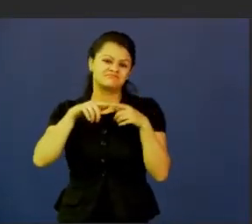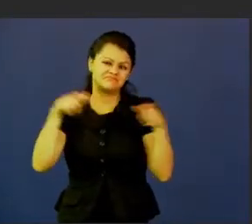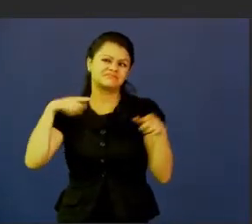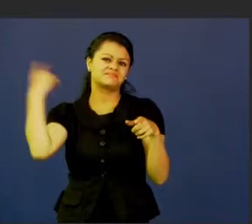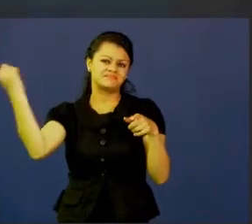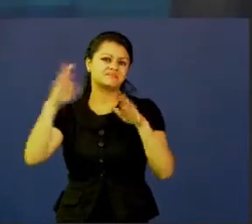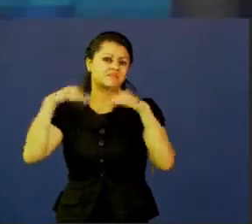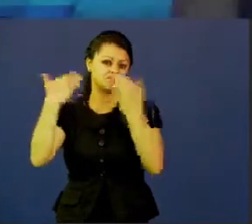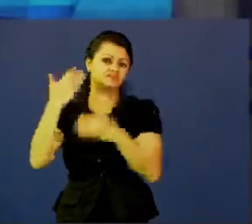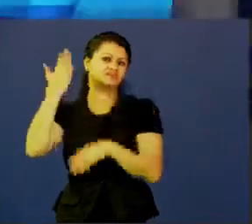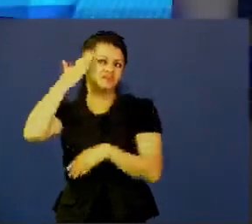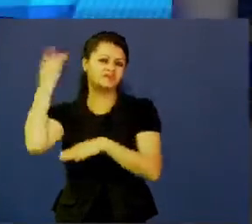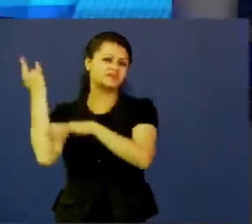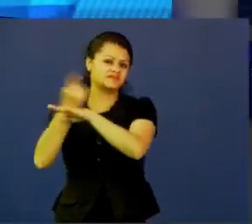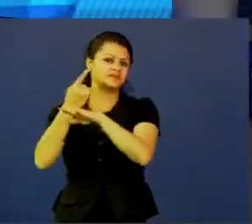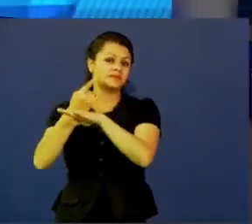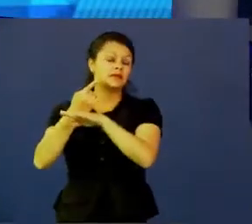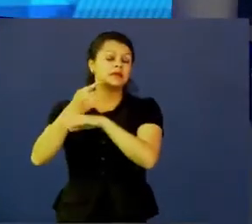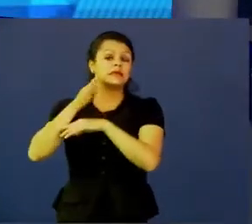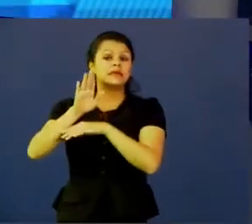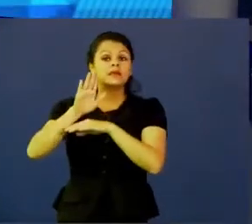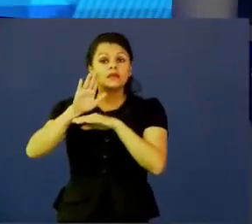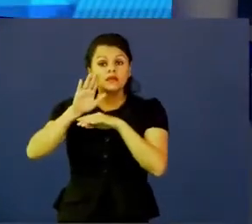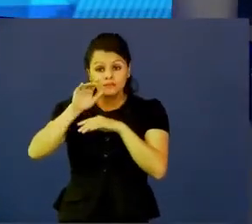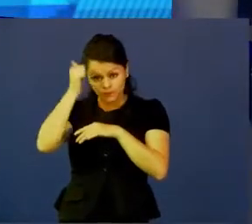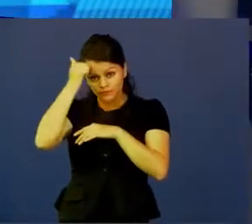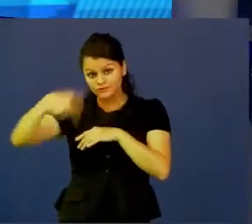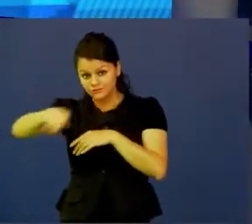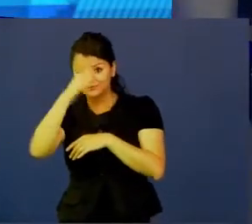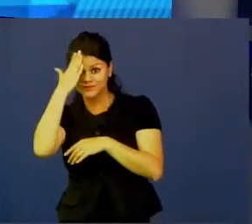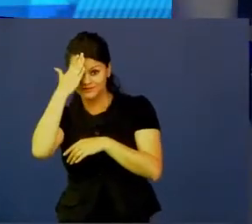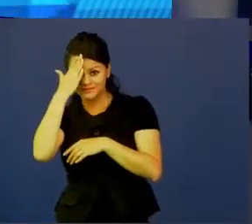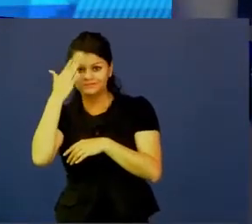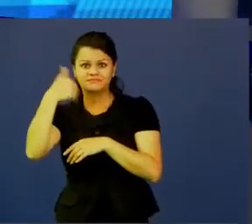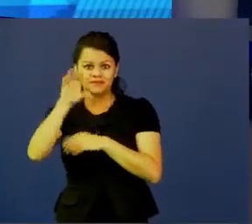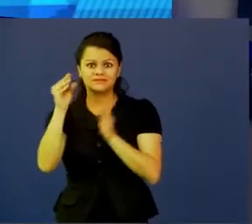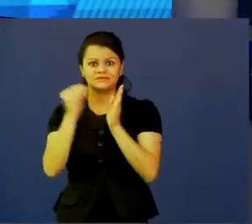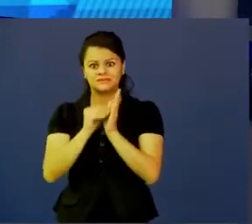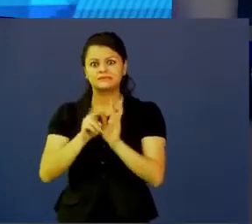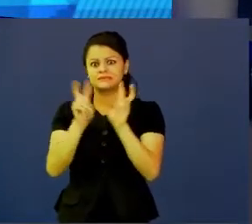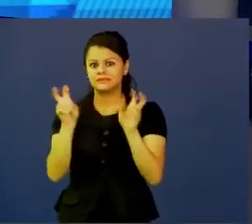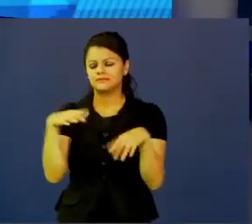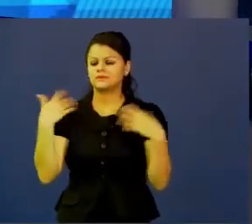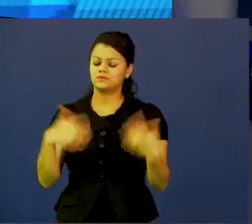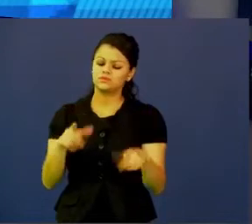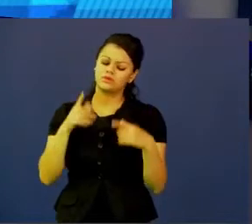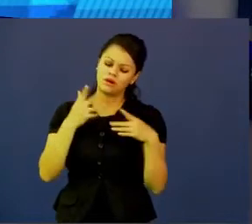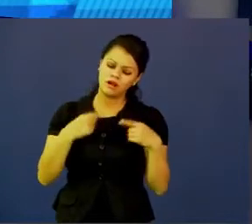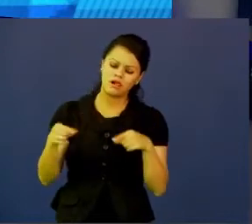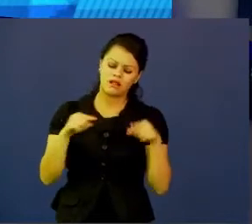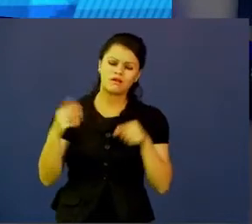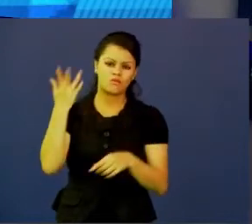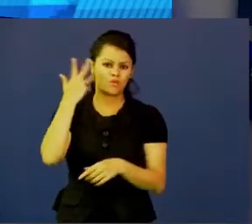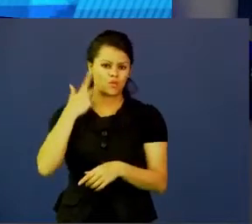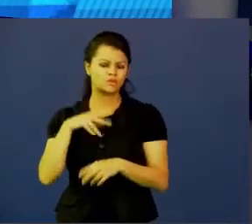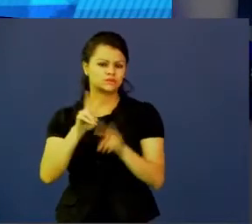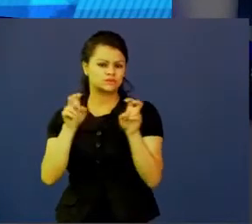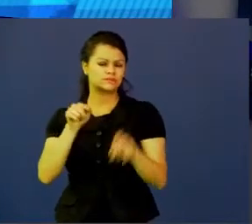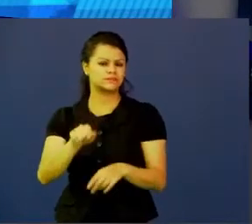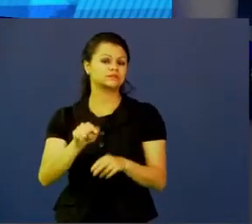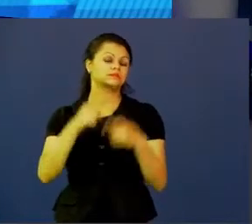hablando a los profesores de un tema que es muy recurrente en sus agendas, del que les hablan todos los días, pero yo me quisiera detener aquí un poco, y